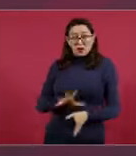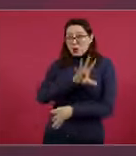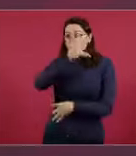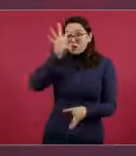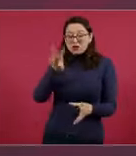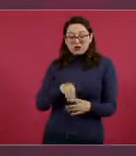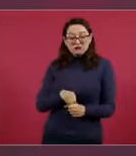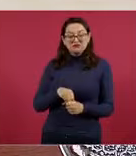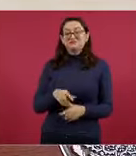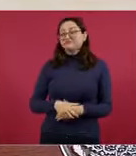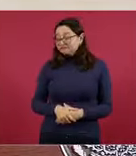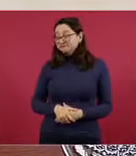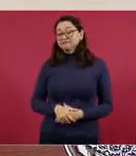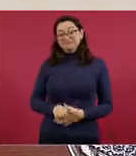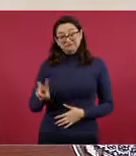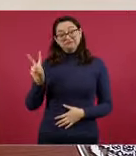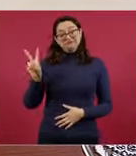no andaba mal.